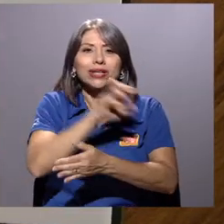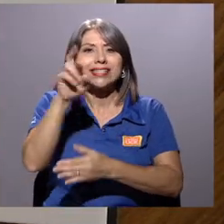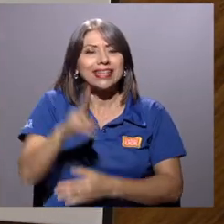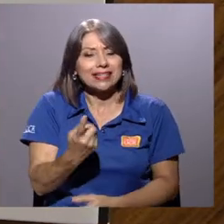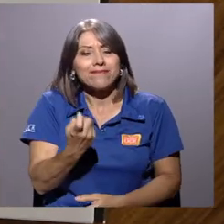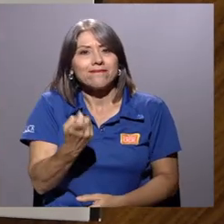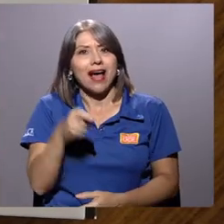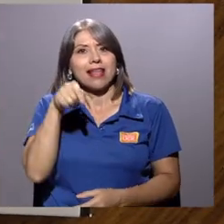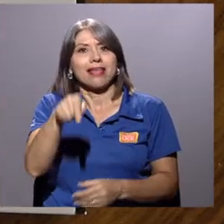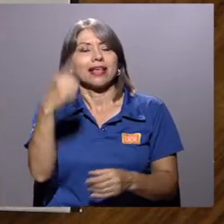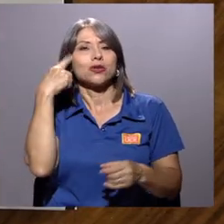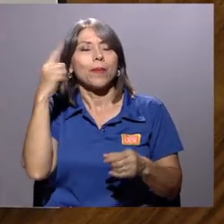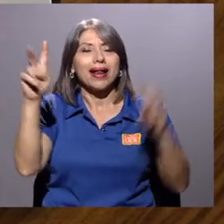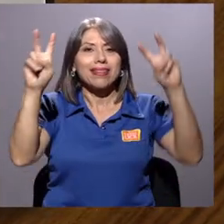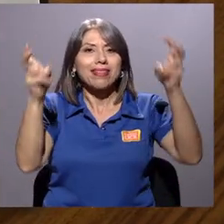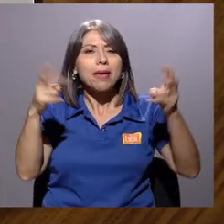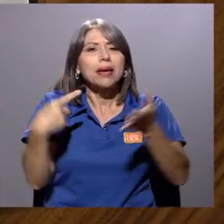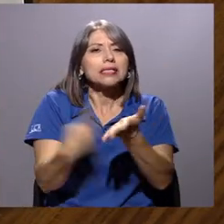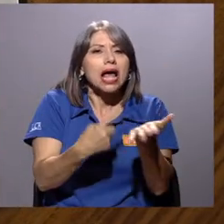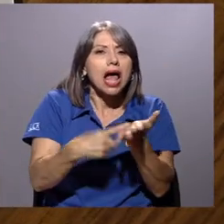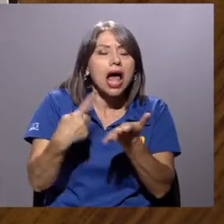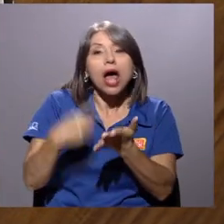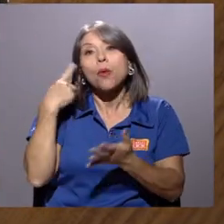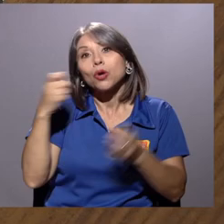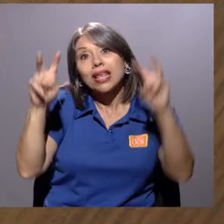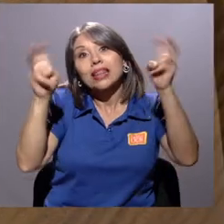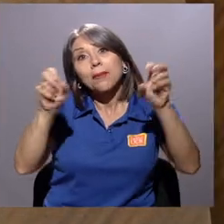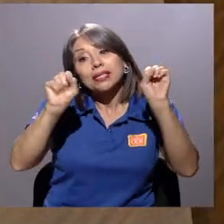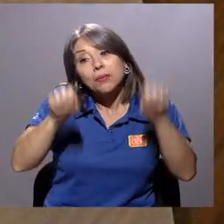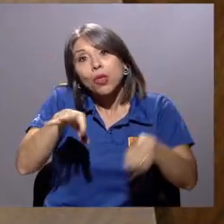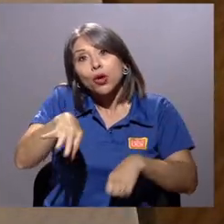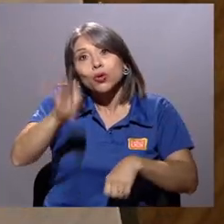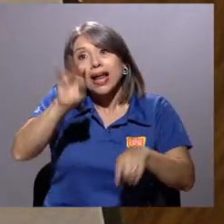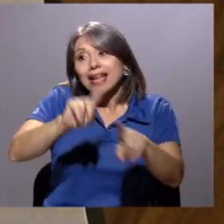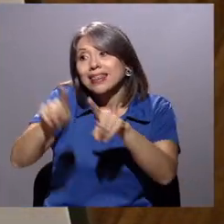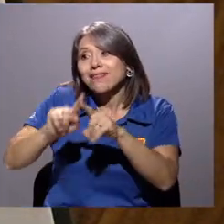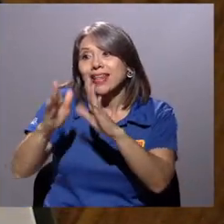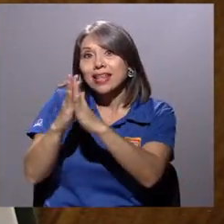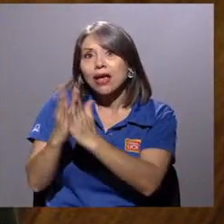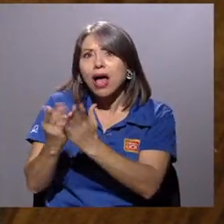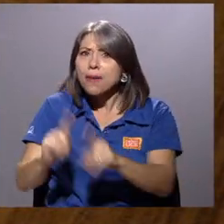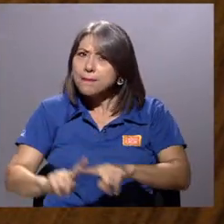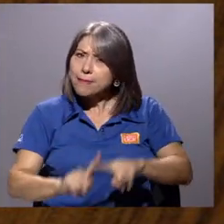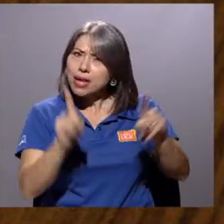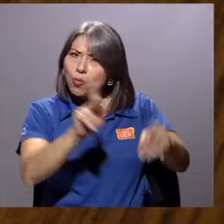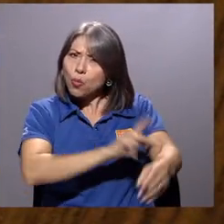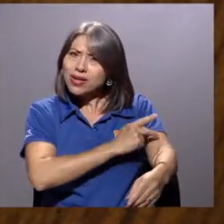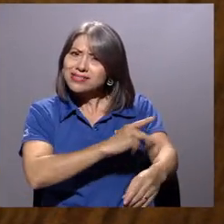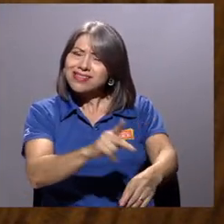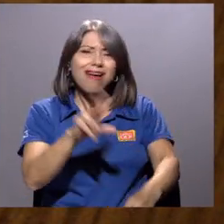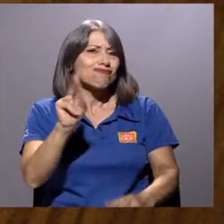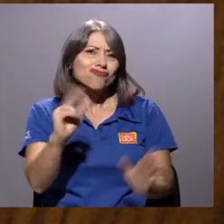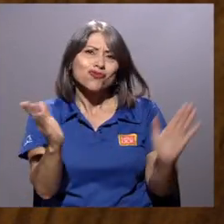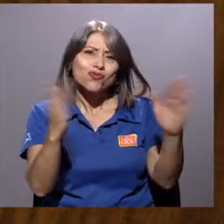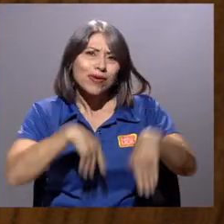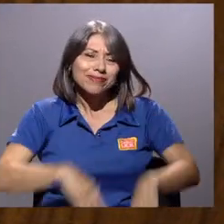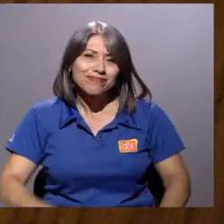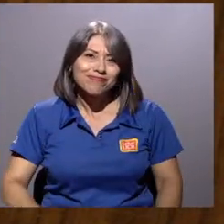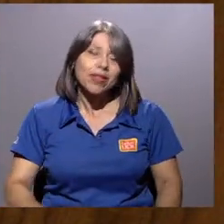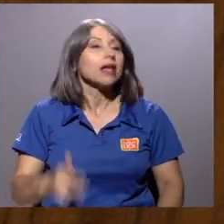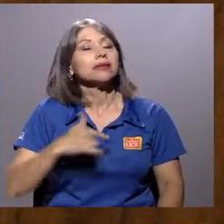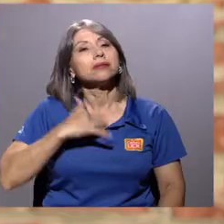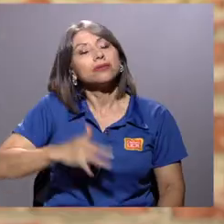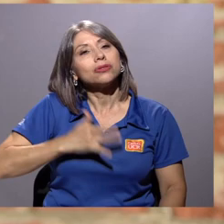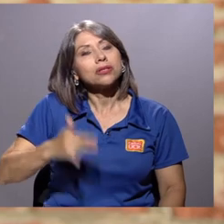abordar estos temas, porque si bien el tema se puede encontrar en textos narrativos, pero en poesía propiamente no. Por eso